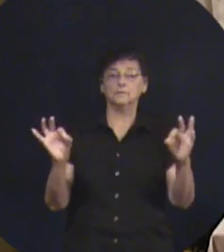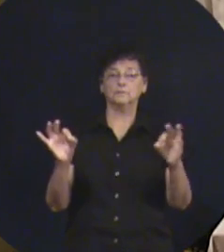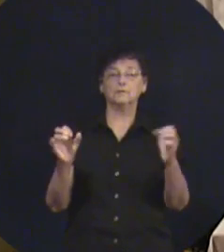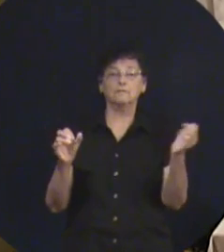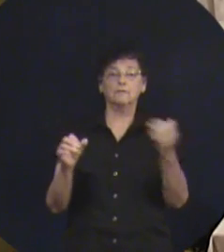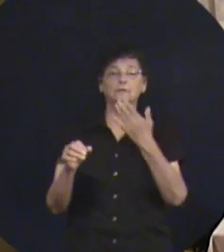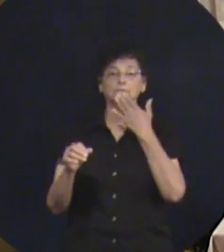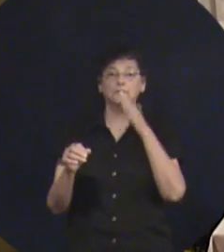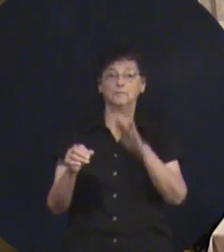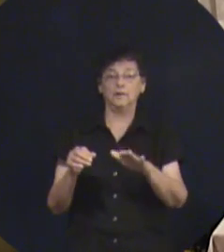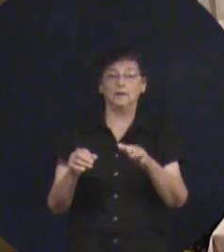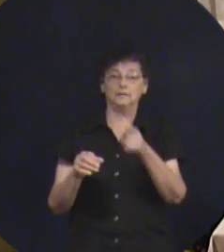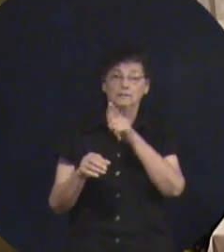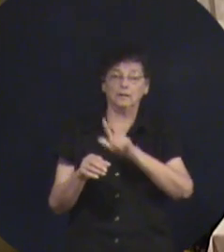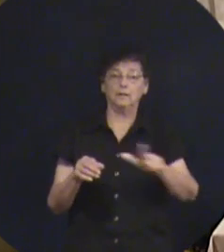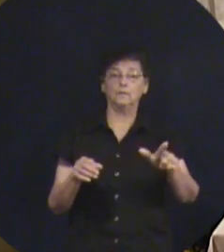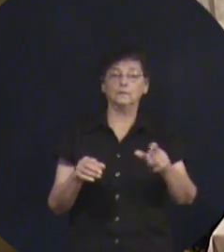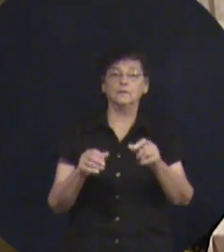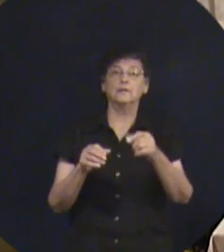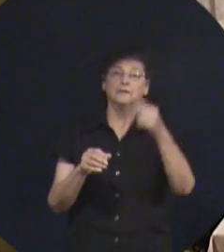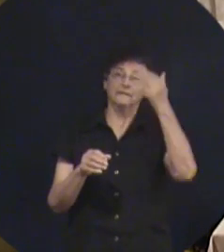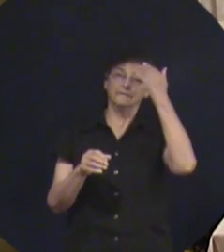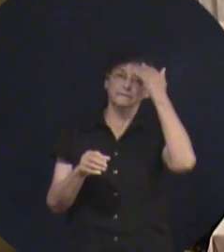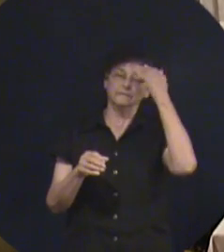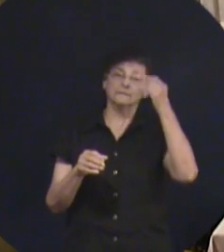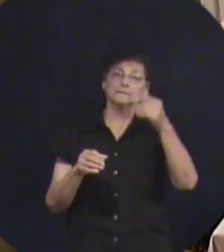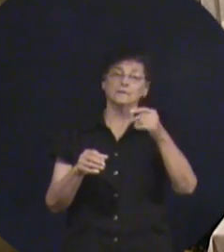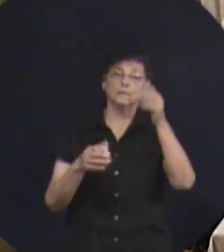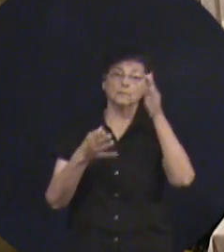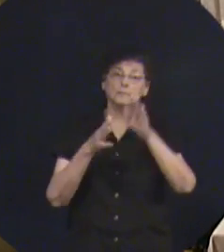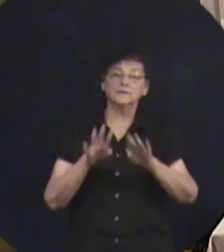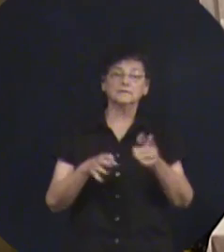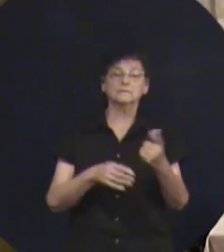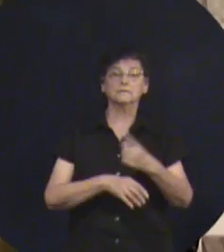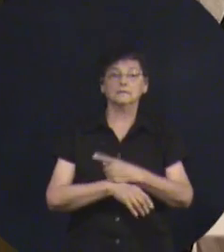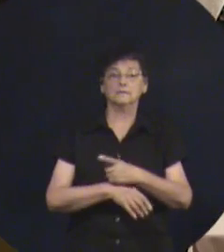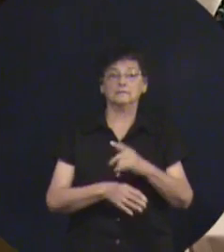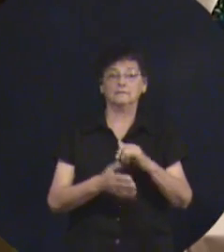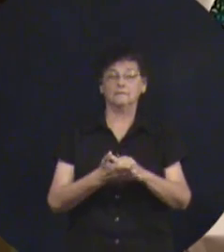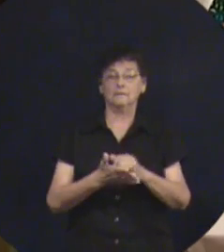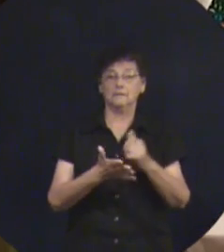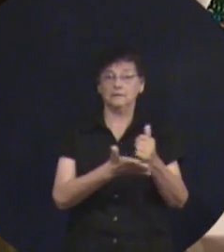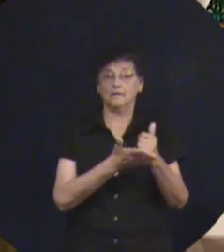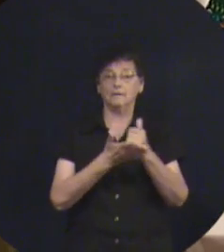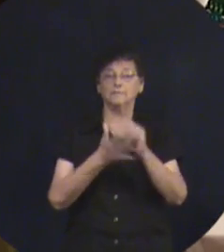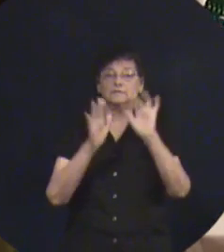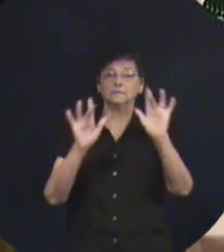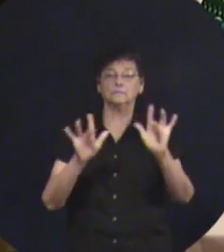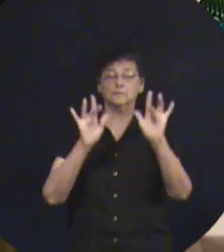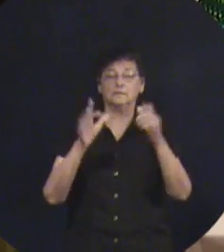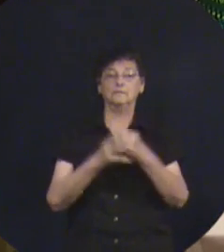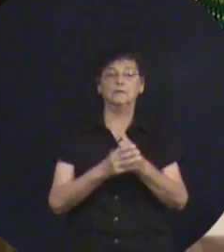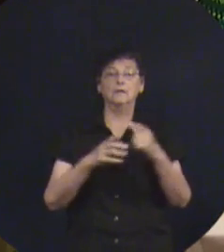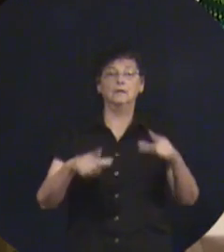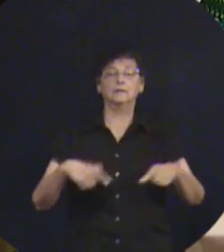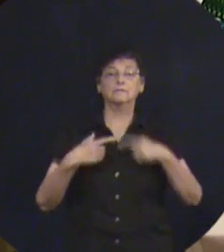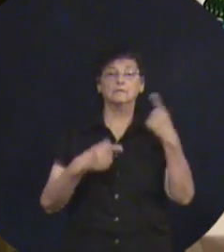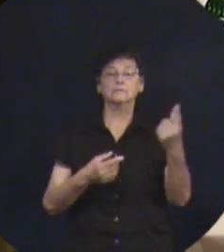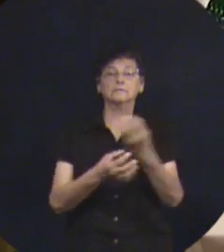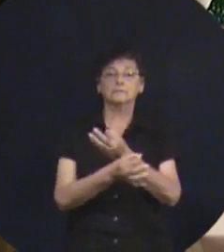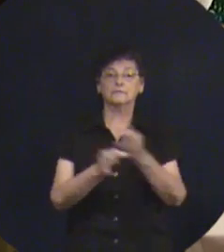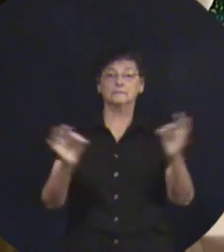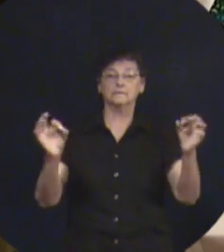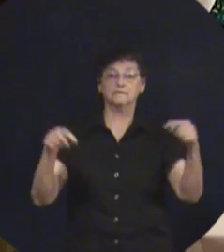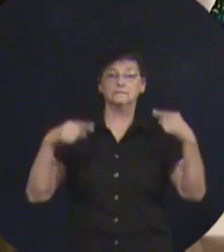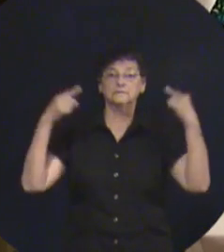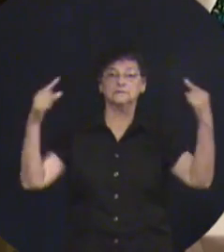de todos los males, Señor, y concédenos la paz de nuestros días, para que, ayudados por tu misericordia, vivamos siempre